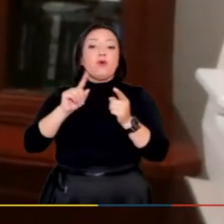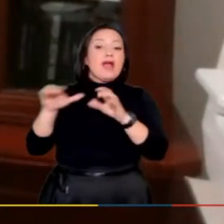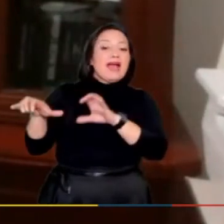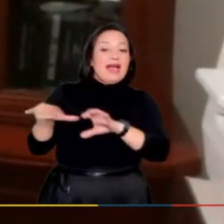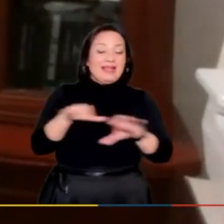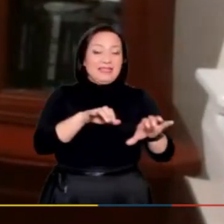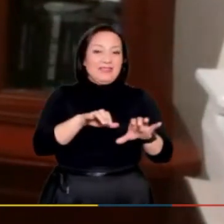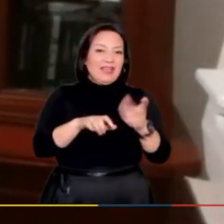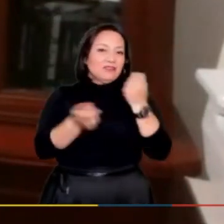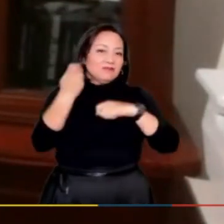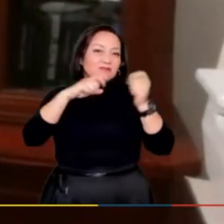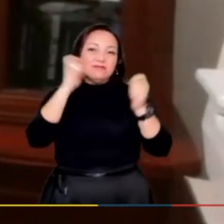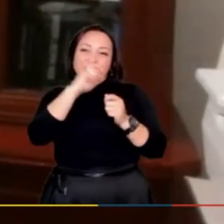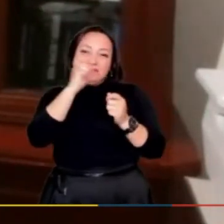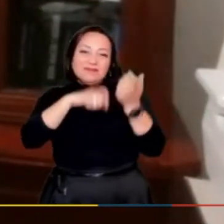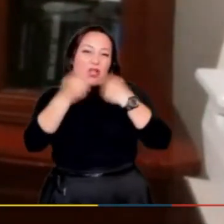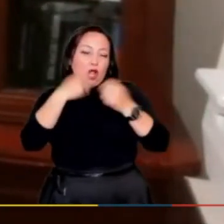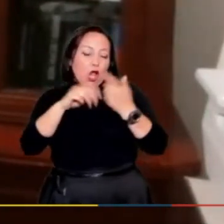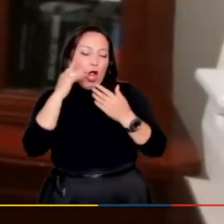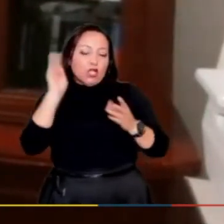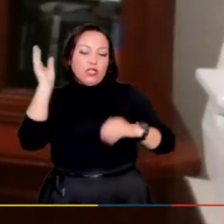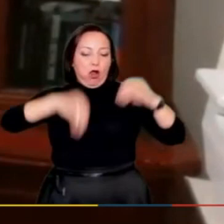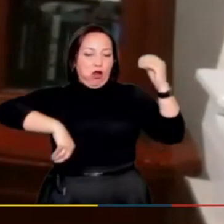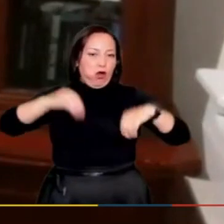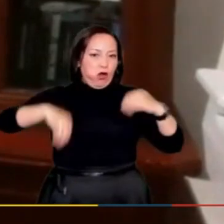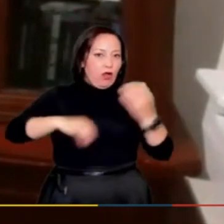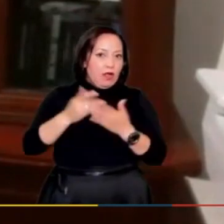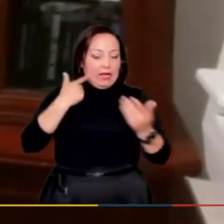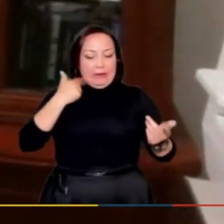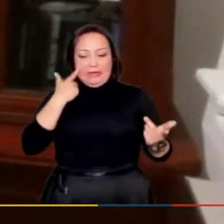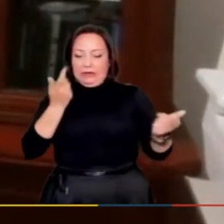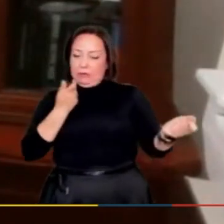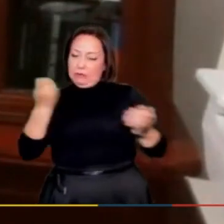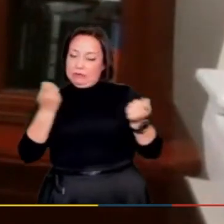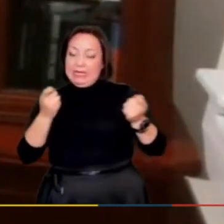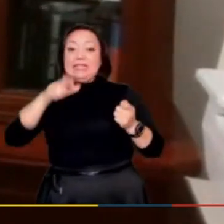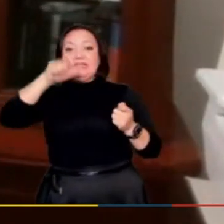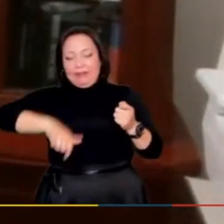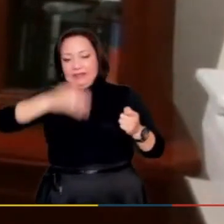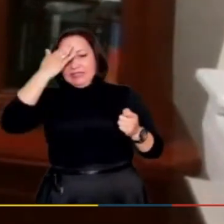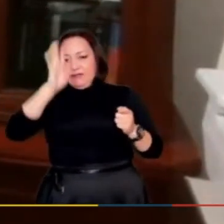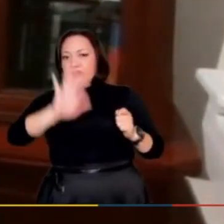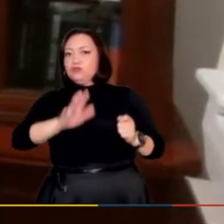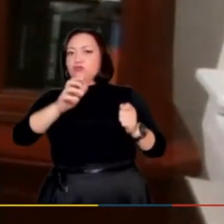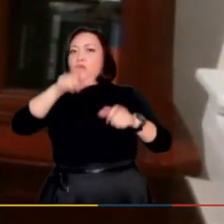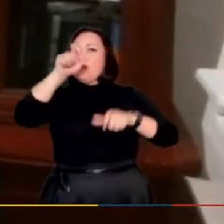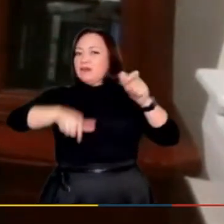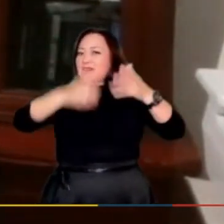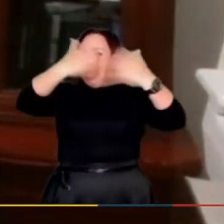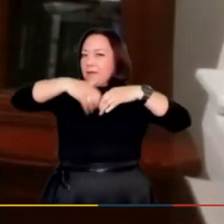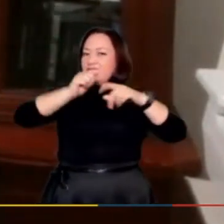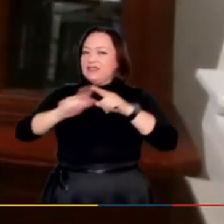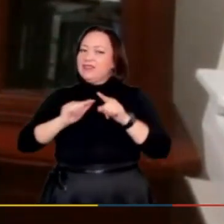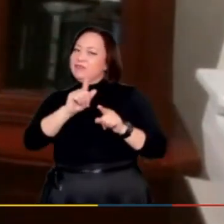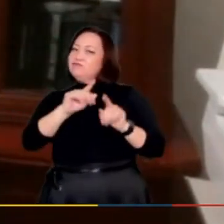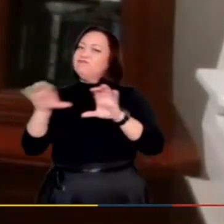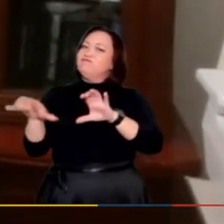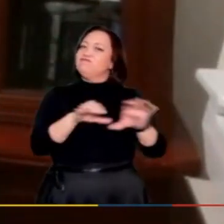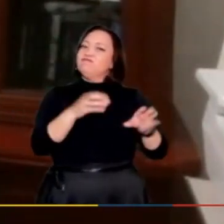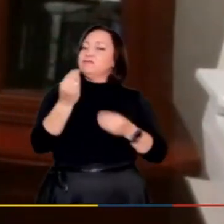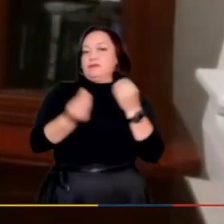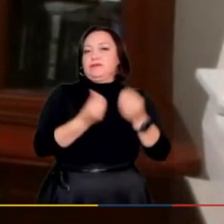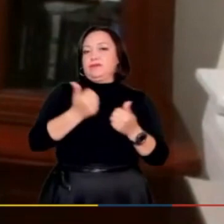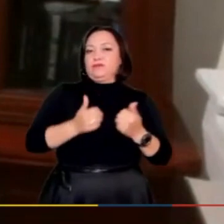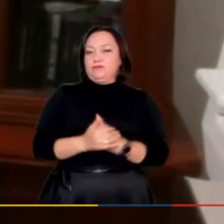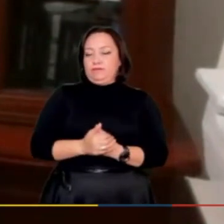ilícitas, donde figuran unas reglas de conducta para el conocimiento adecuado del cliente. O sea, aquí se juntan